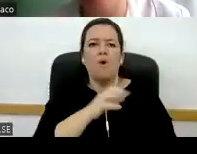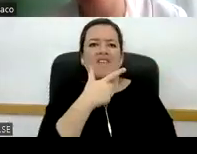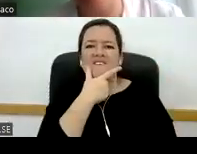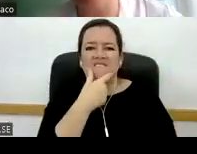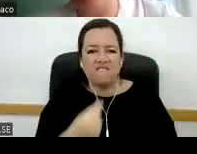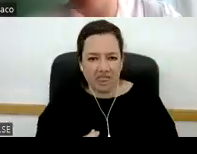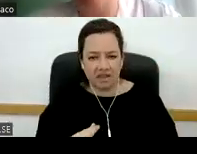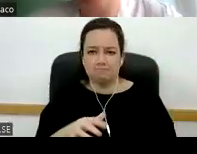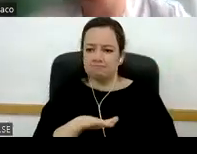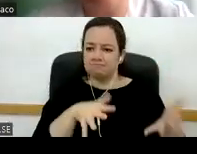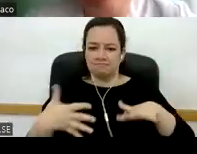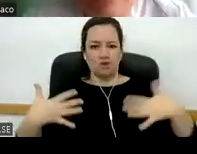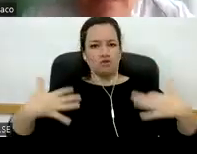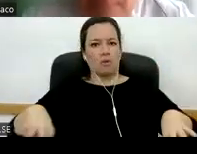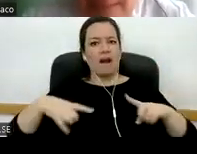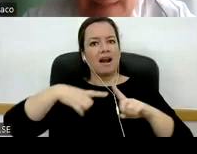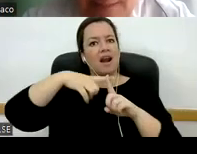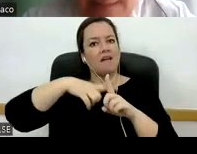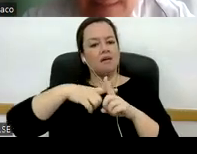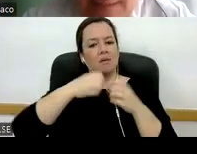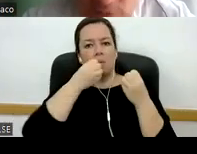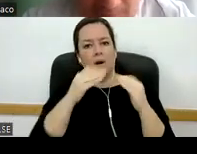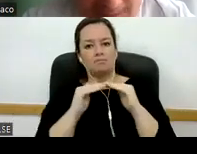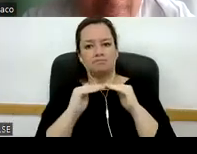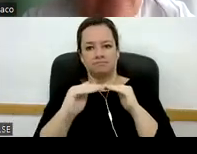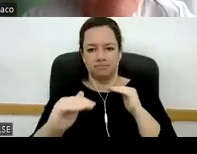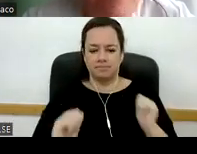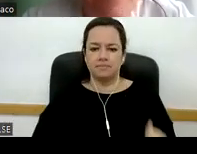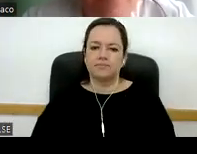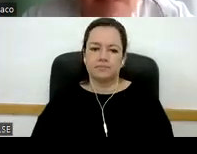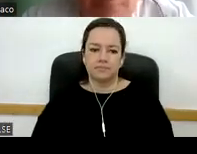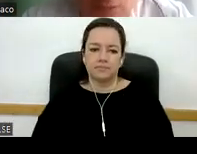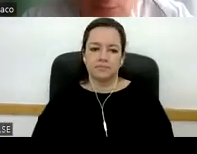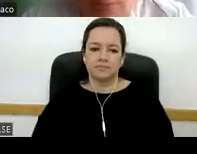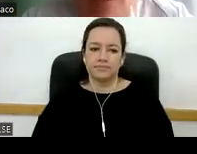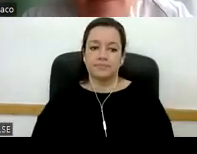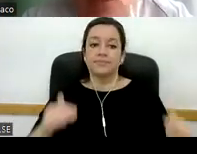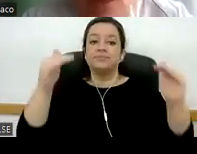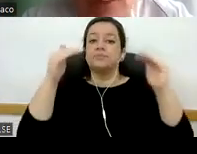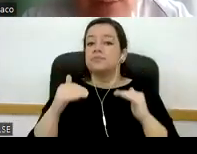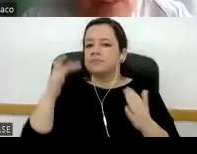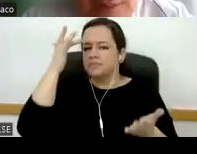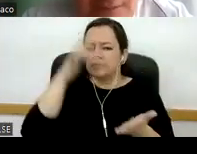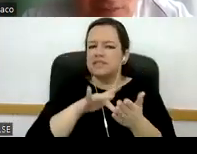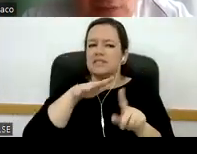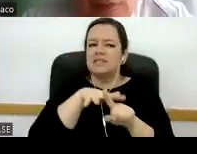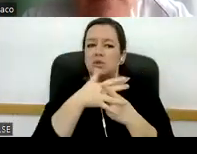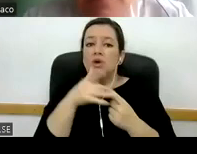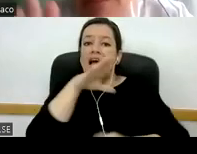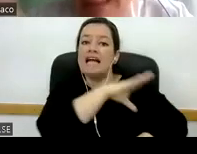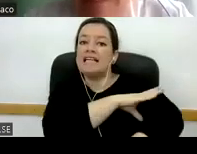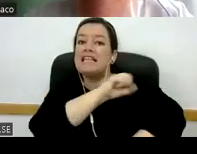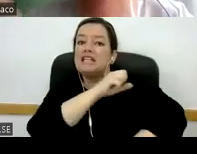y normalizarlos y mantenerlos a un nivel prácticamente normal. Vale, supongamos que tenemos una situación de